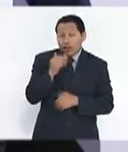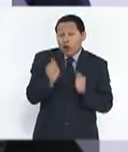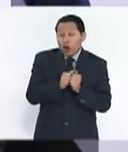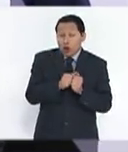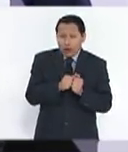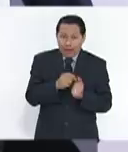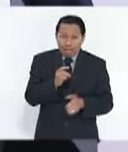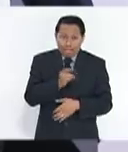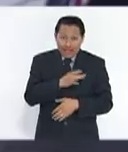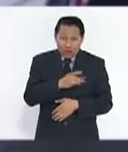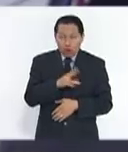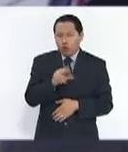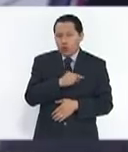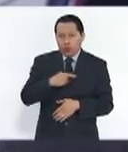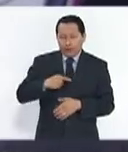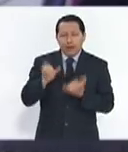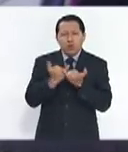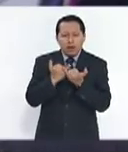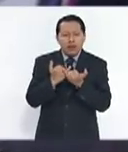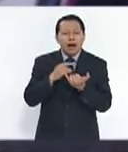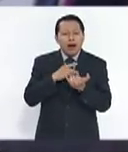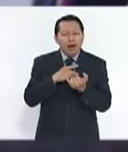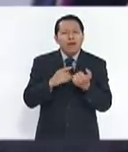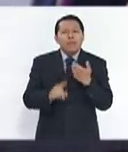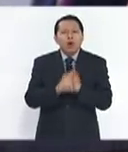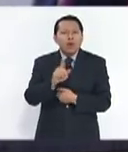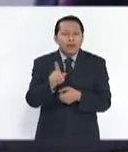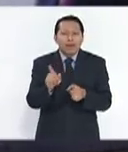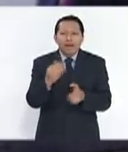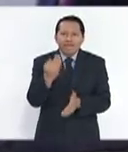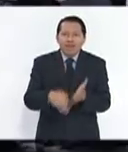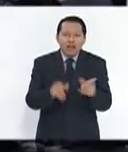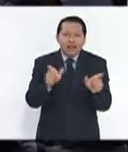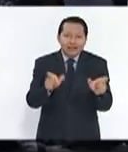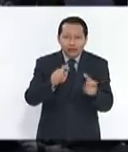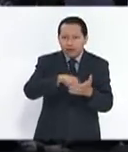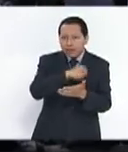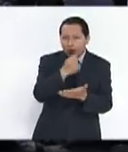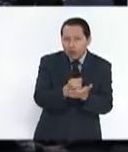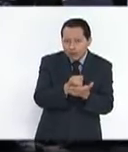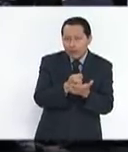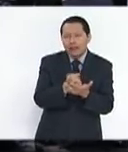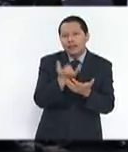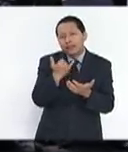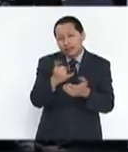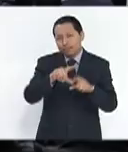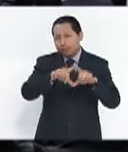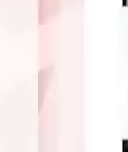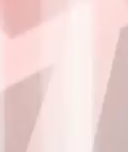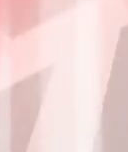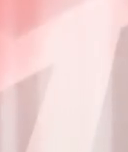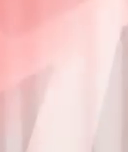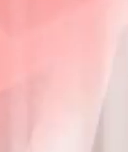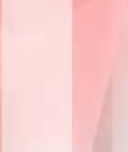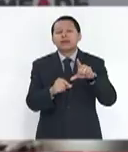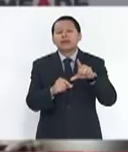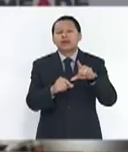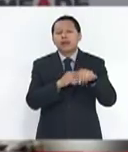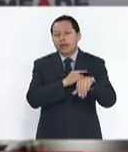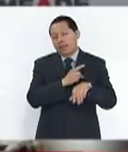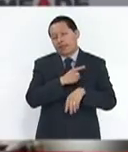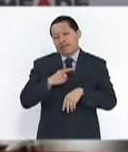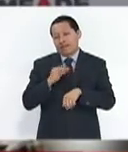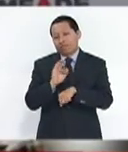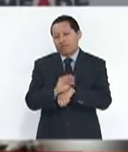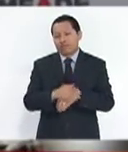necesario resolver el problema de inseguridad de fondo en Tamaulipas y también en el país.